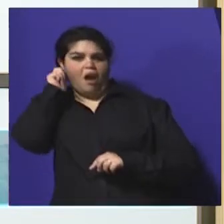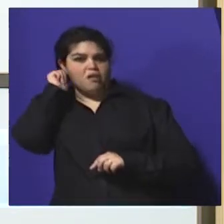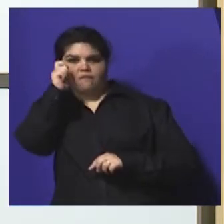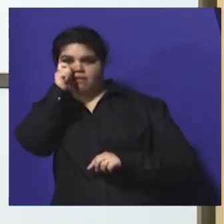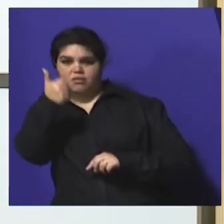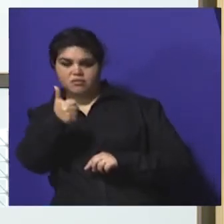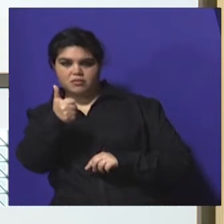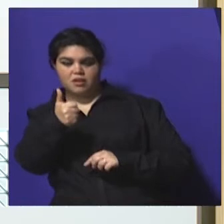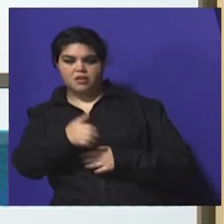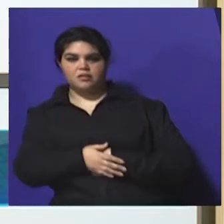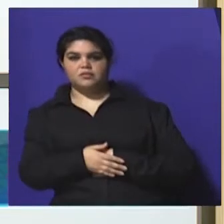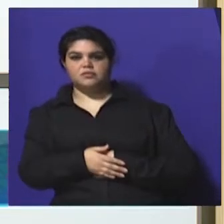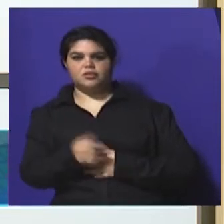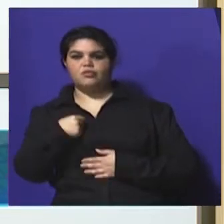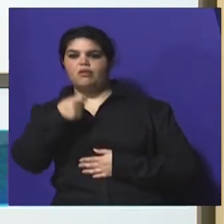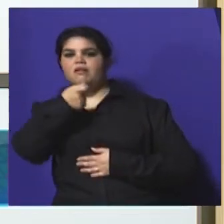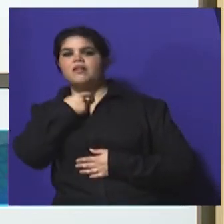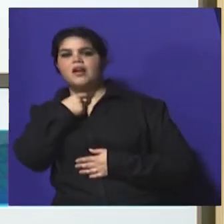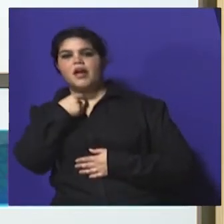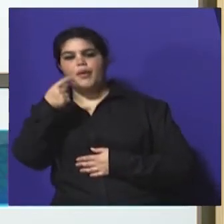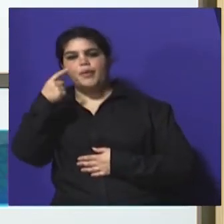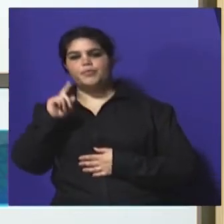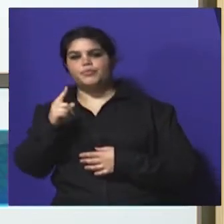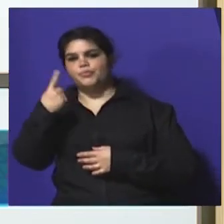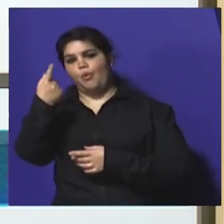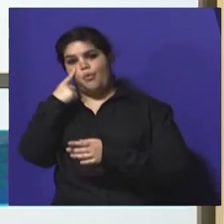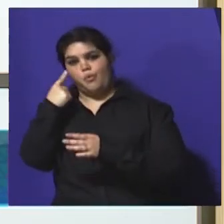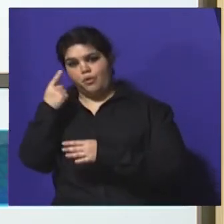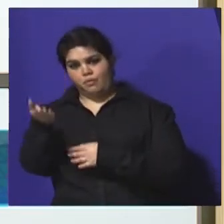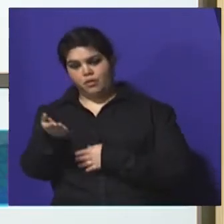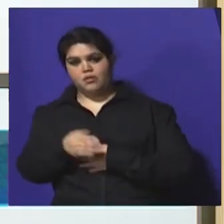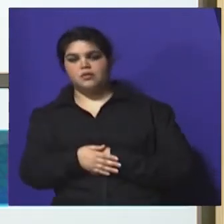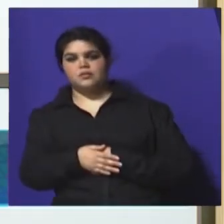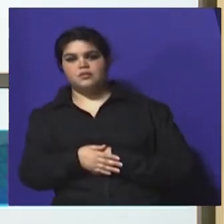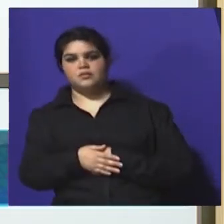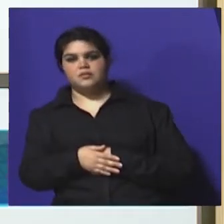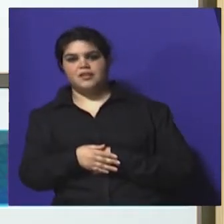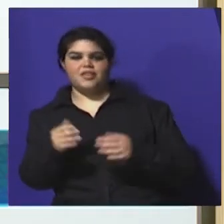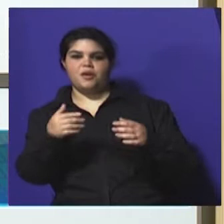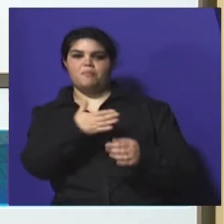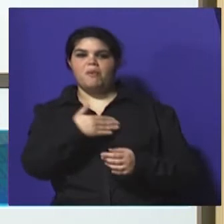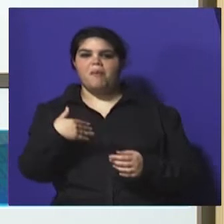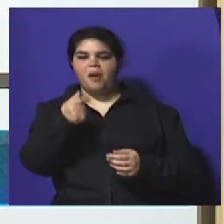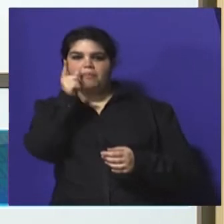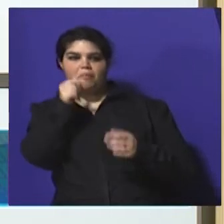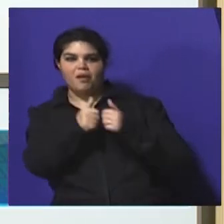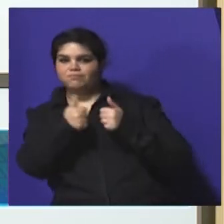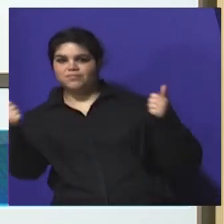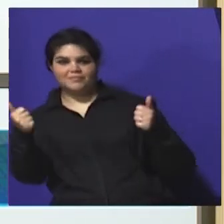en venirme a vivir solo en en independizarme cada vez más de mis padres